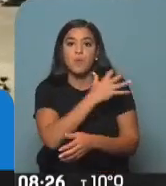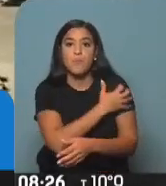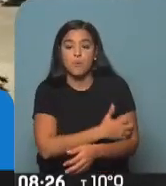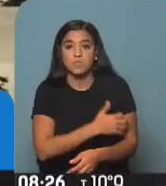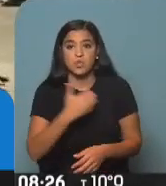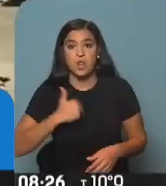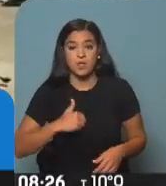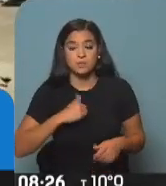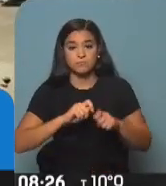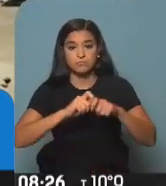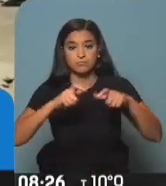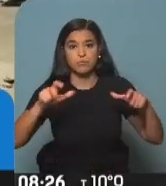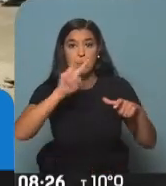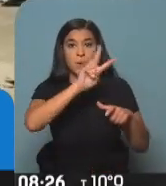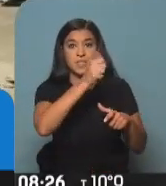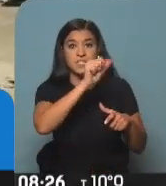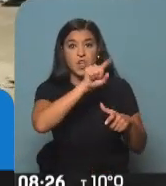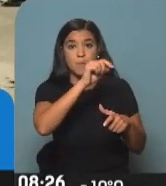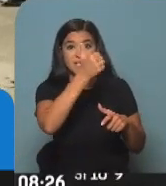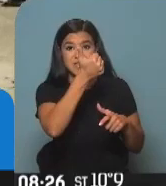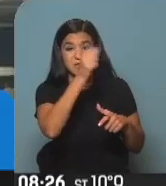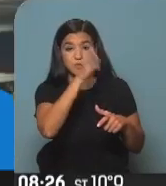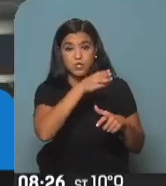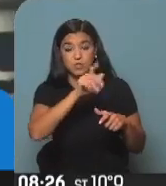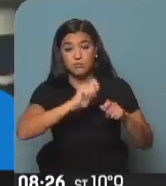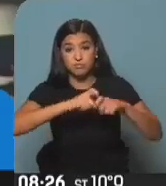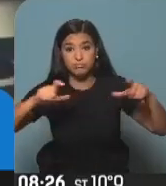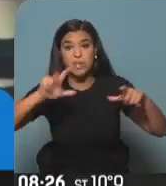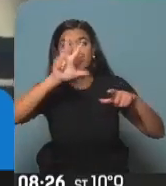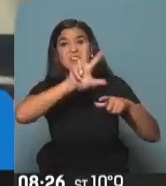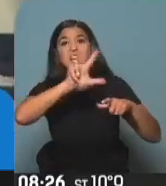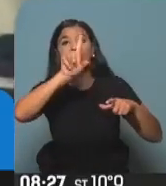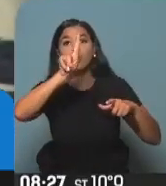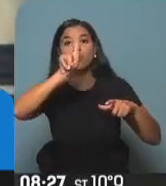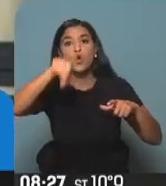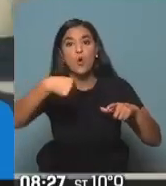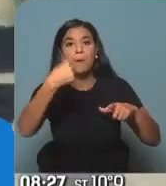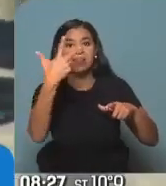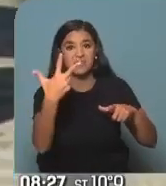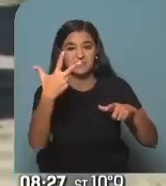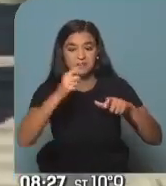la Argentina aumentó del 26,6% al 31,3%.